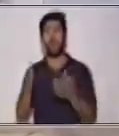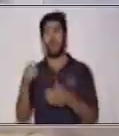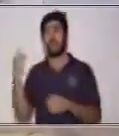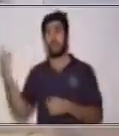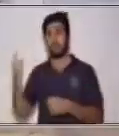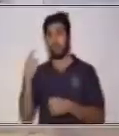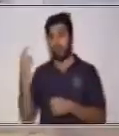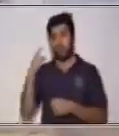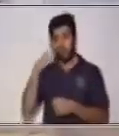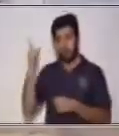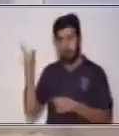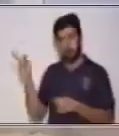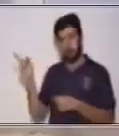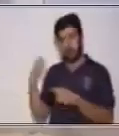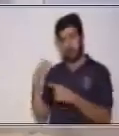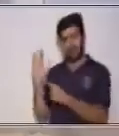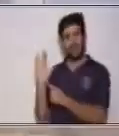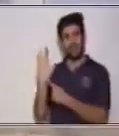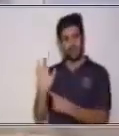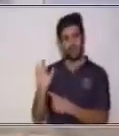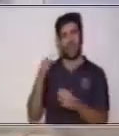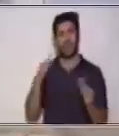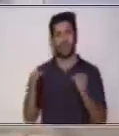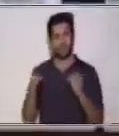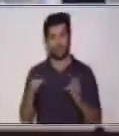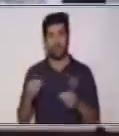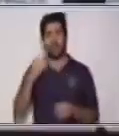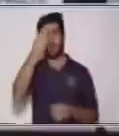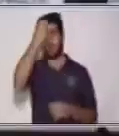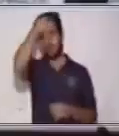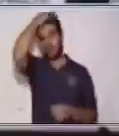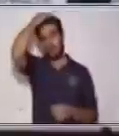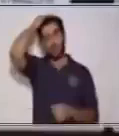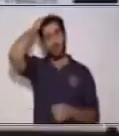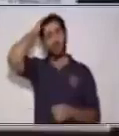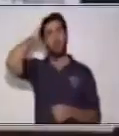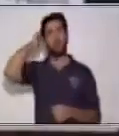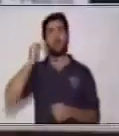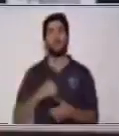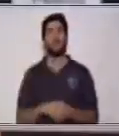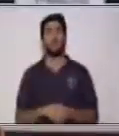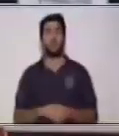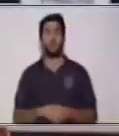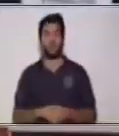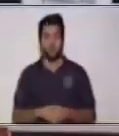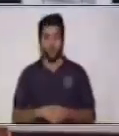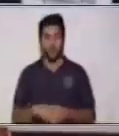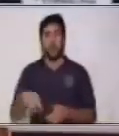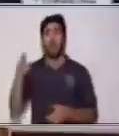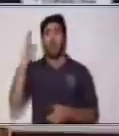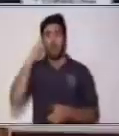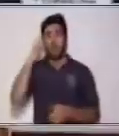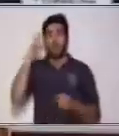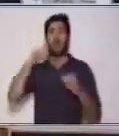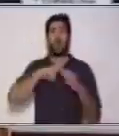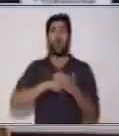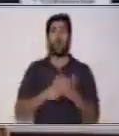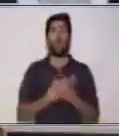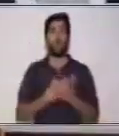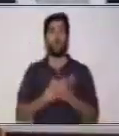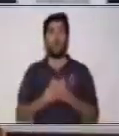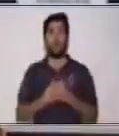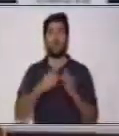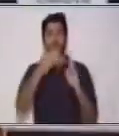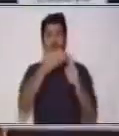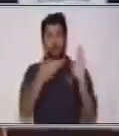el orden específico de nuestro informe. Recordando que empezamos con la